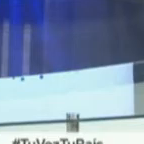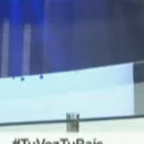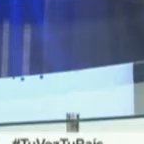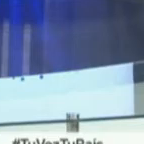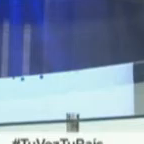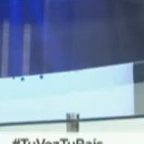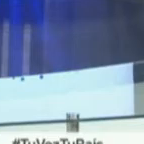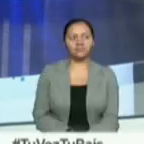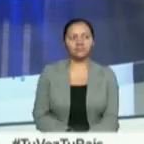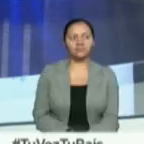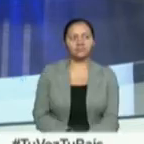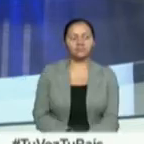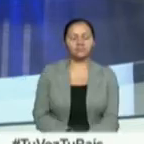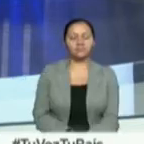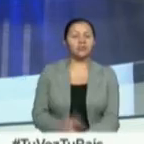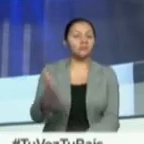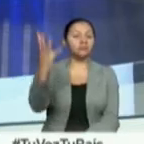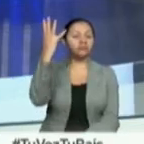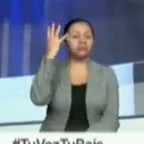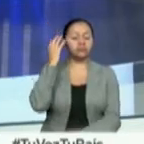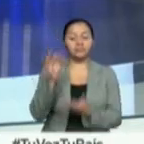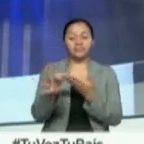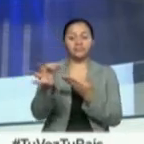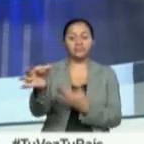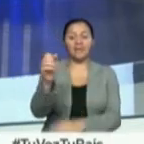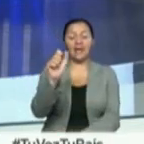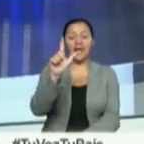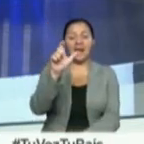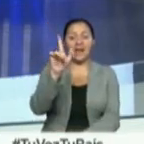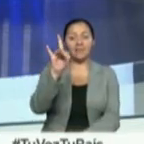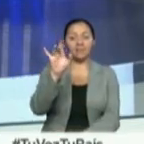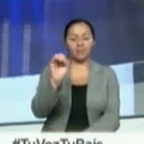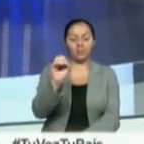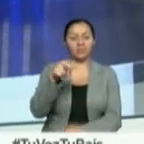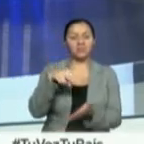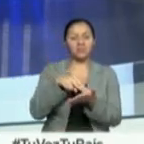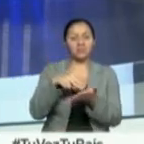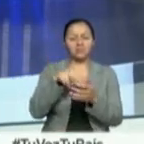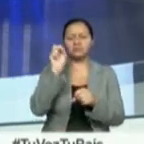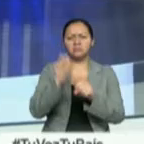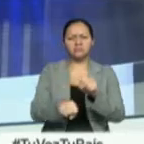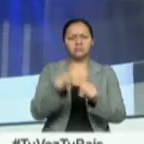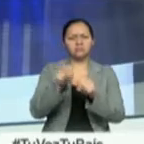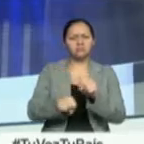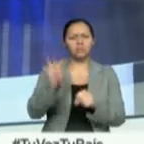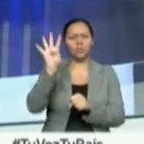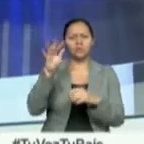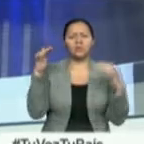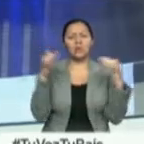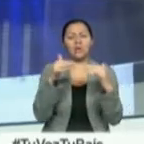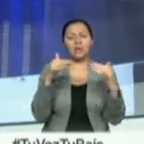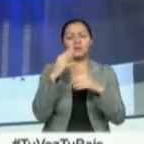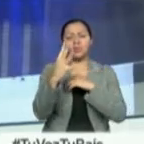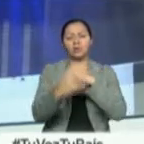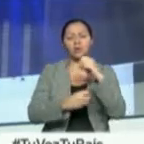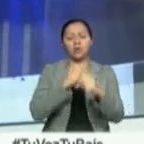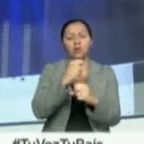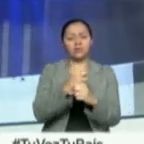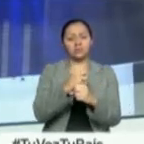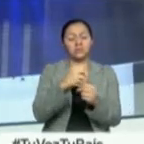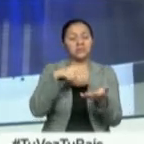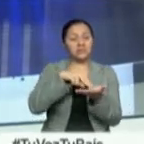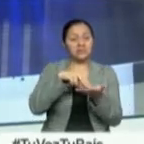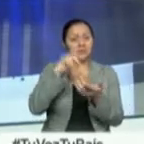el casco antiguo de alepo siria está destrozado tras cuatro años de guerra entre los rebeldes y el régimen sirio